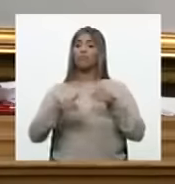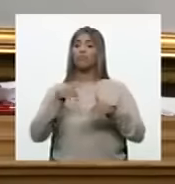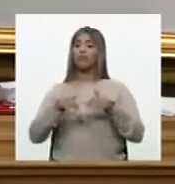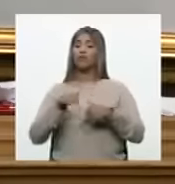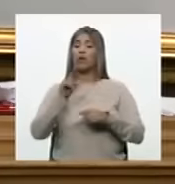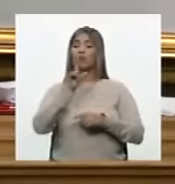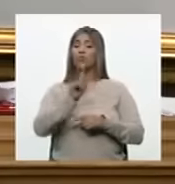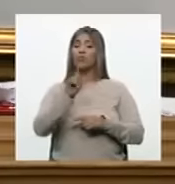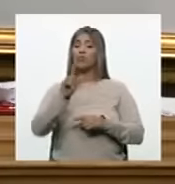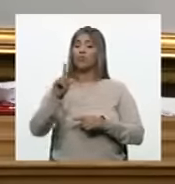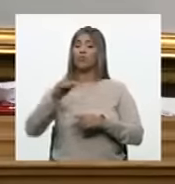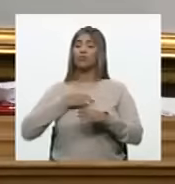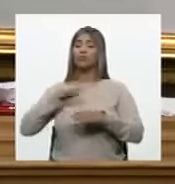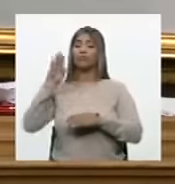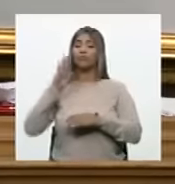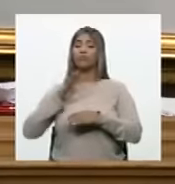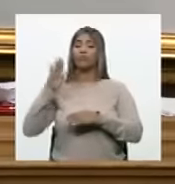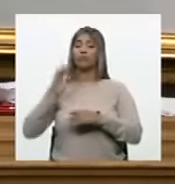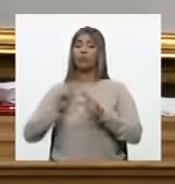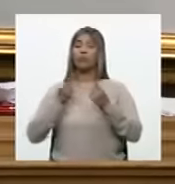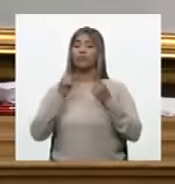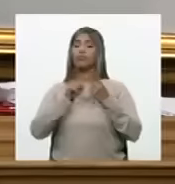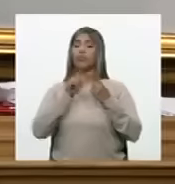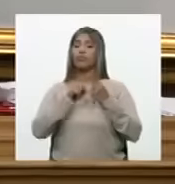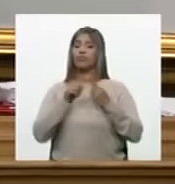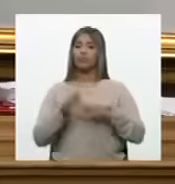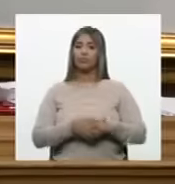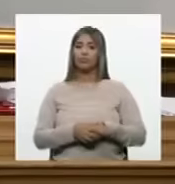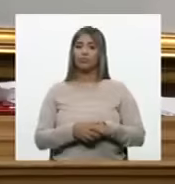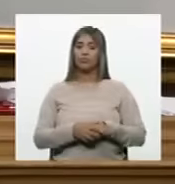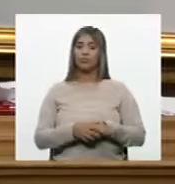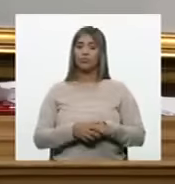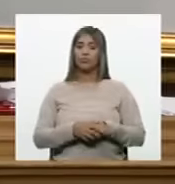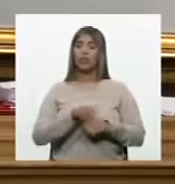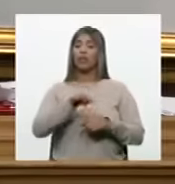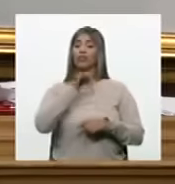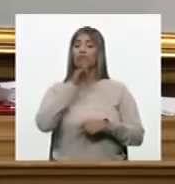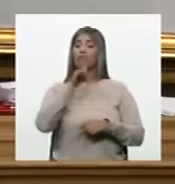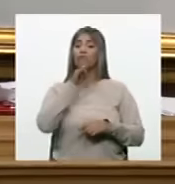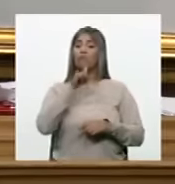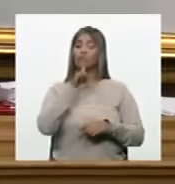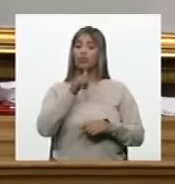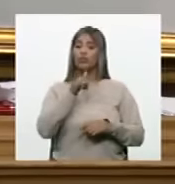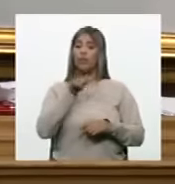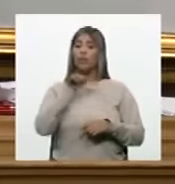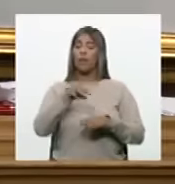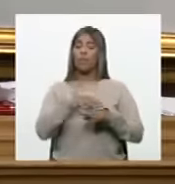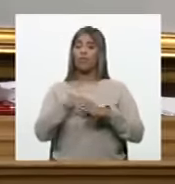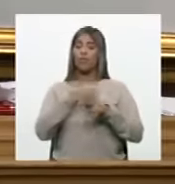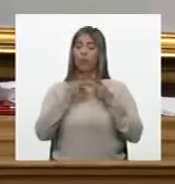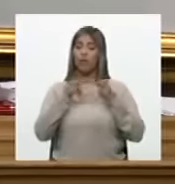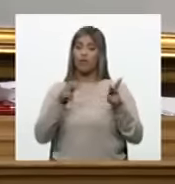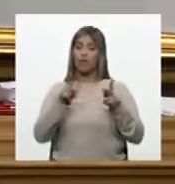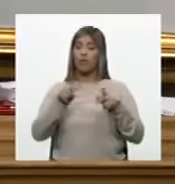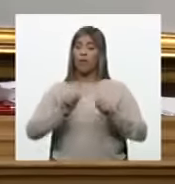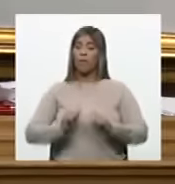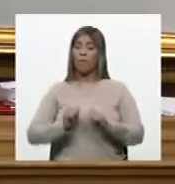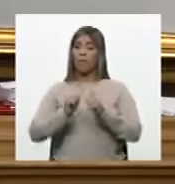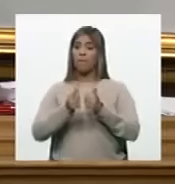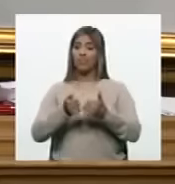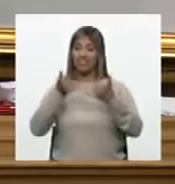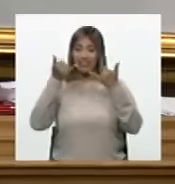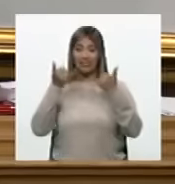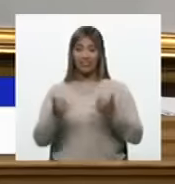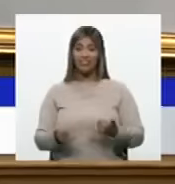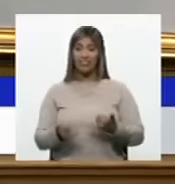una por una. Primero, remitir este informe al Ministerio Público con el fin de que se inicie de manera